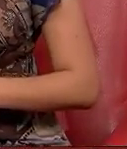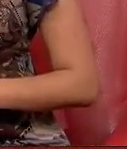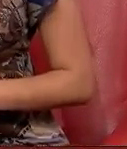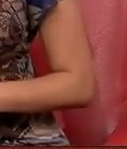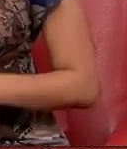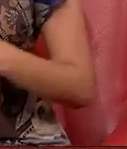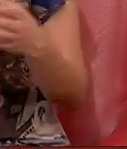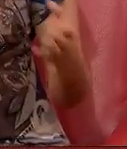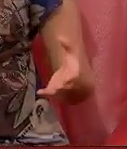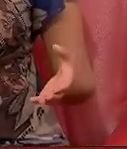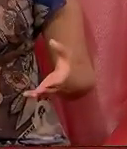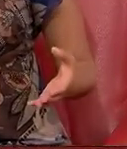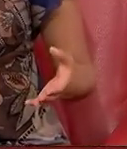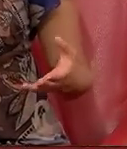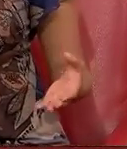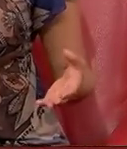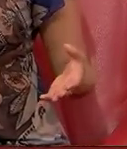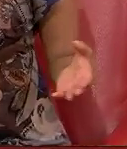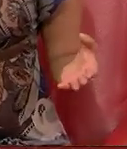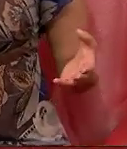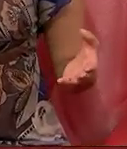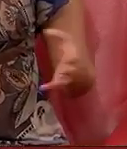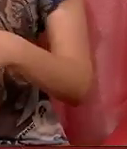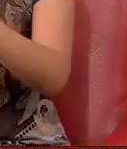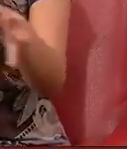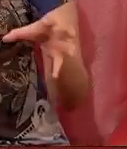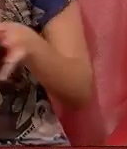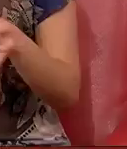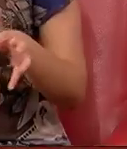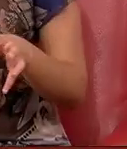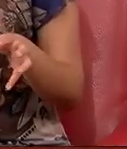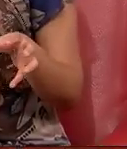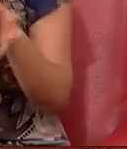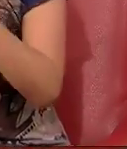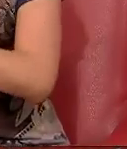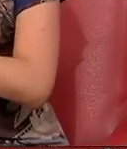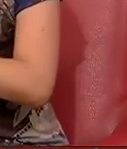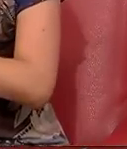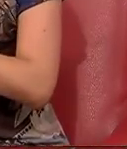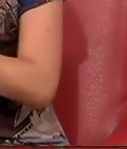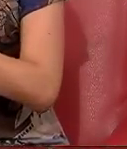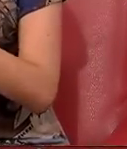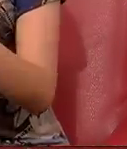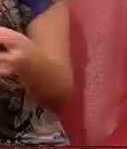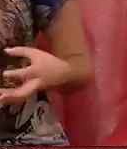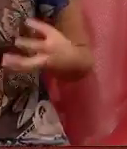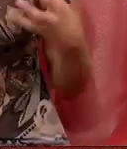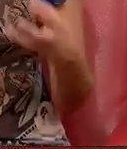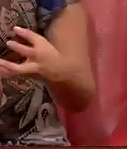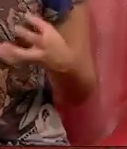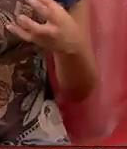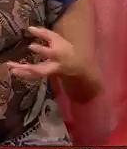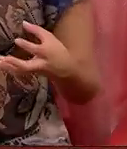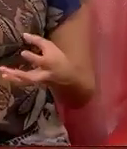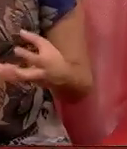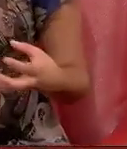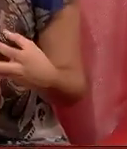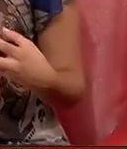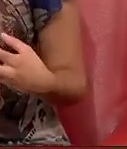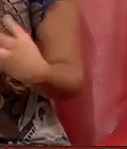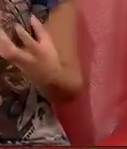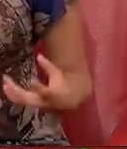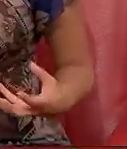caso de la campaña de Black Lives Matter, donde no apareció mucho en Facebook y sí apareció en Twitter. Esto es lo que ha causado